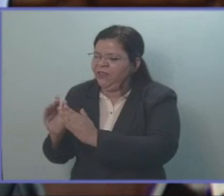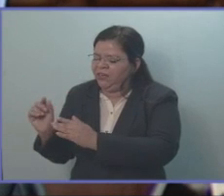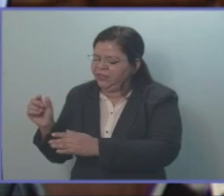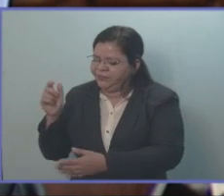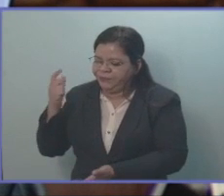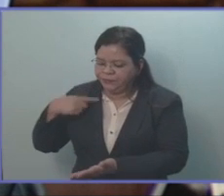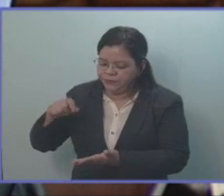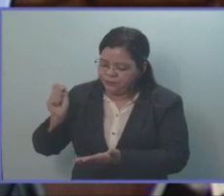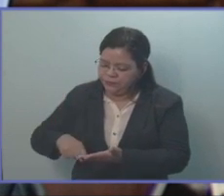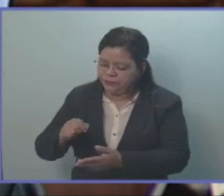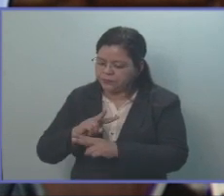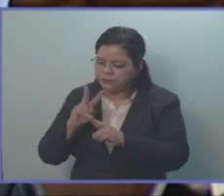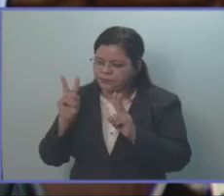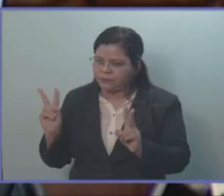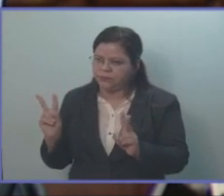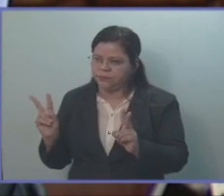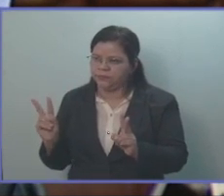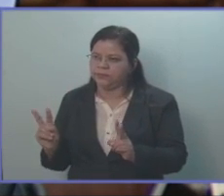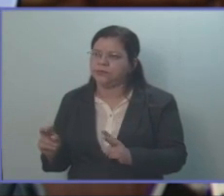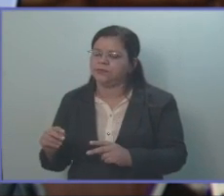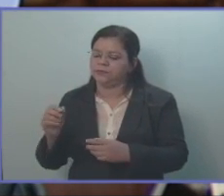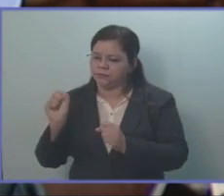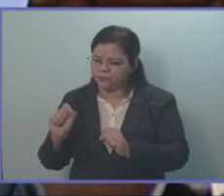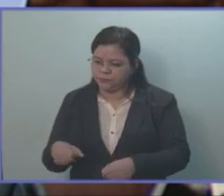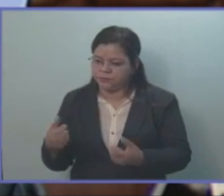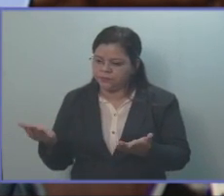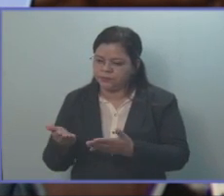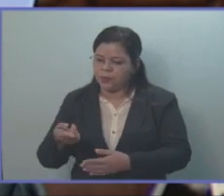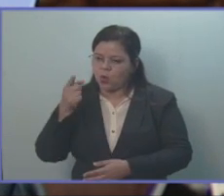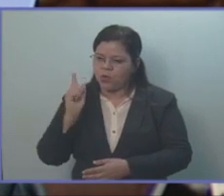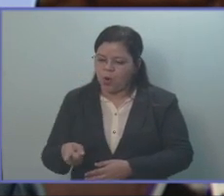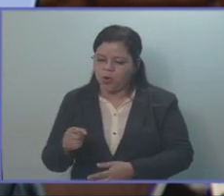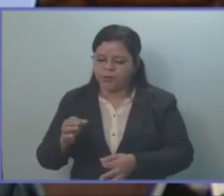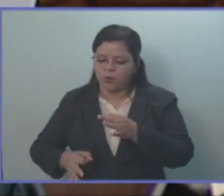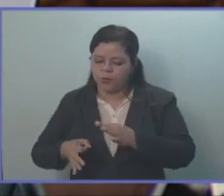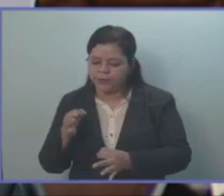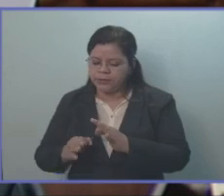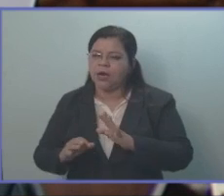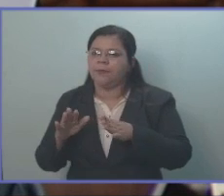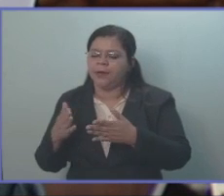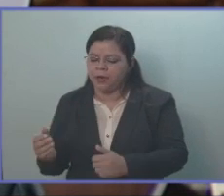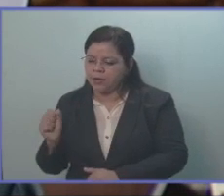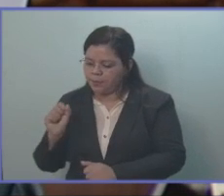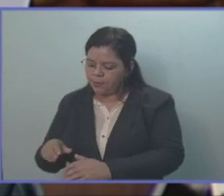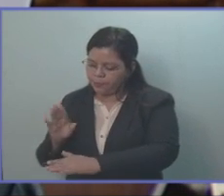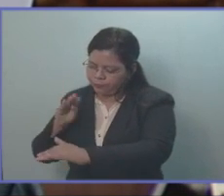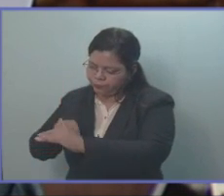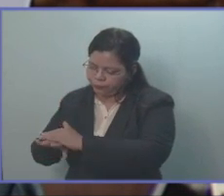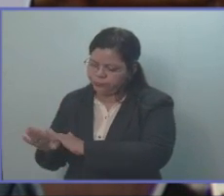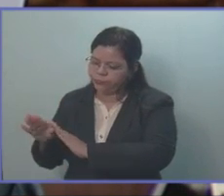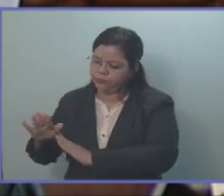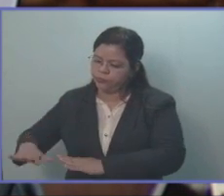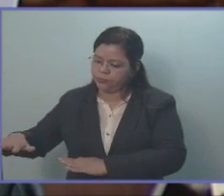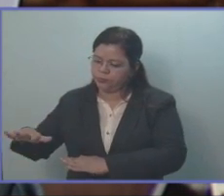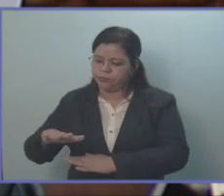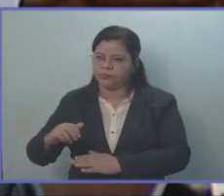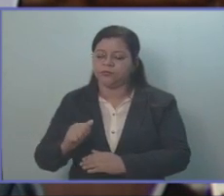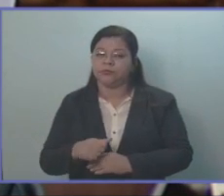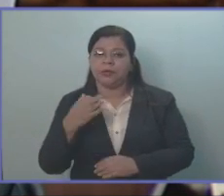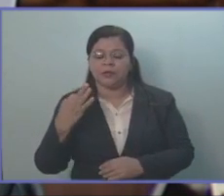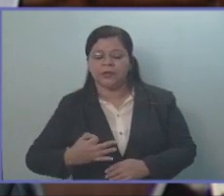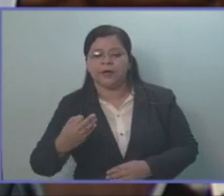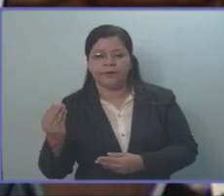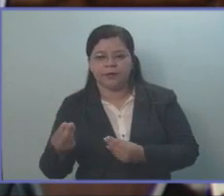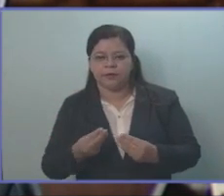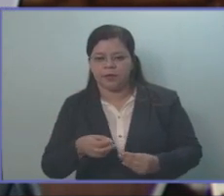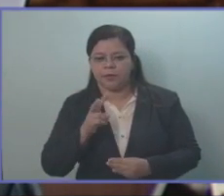juez de paz competente la emisión de la orden judicial respectiva, la cual deberá emitirse dentro del